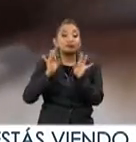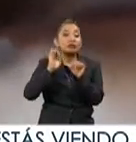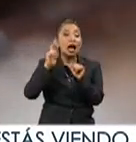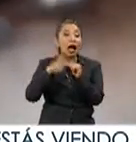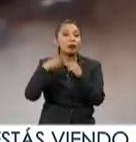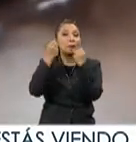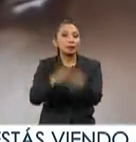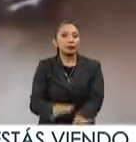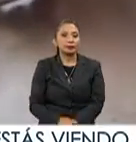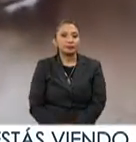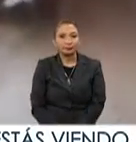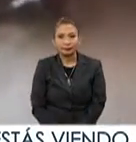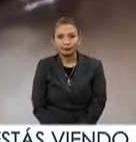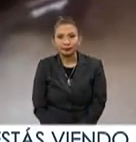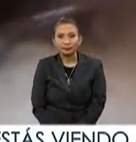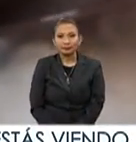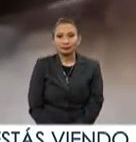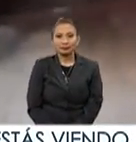cualquier pérdida total.